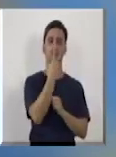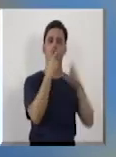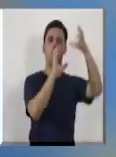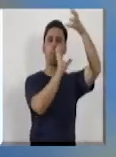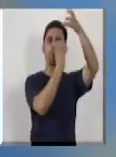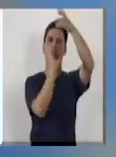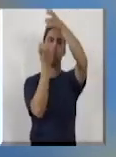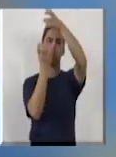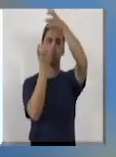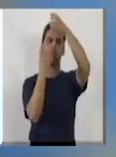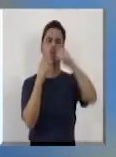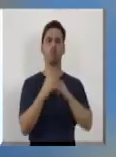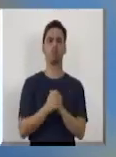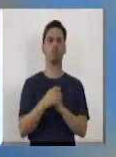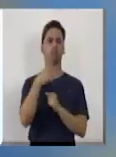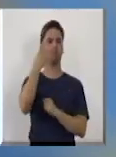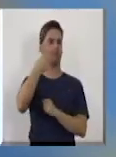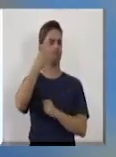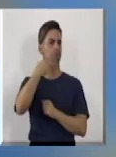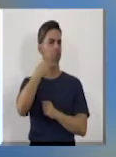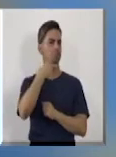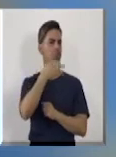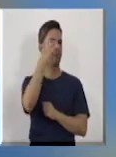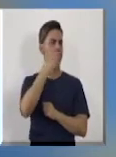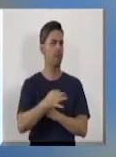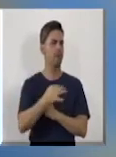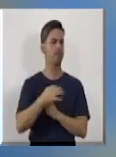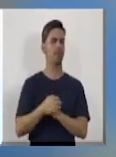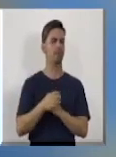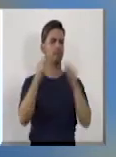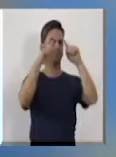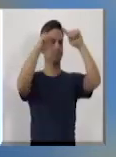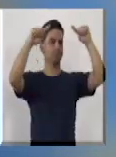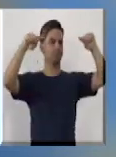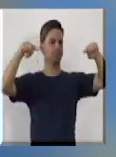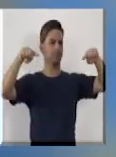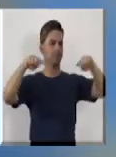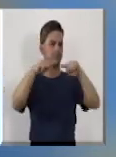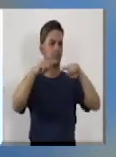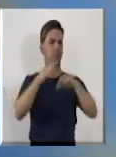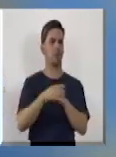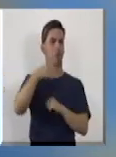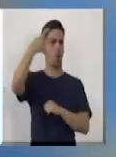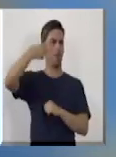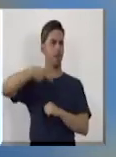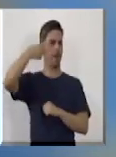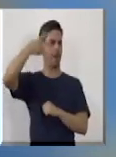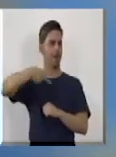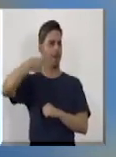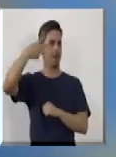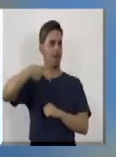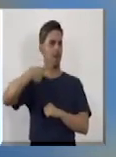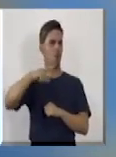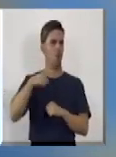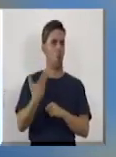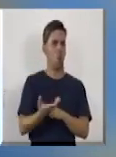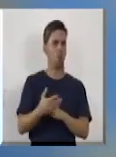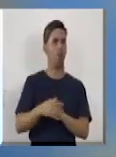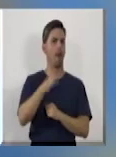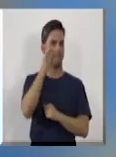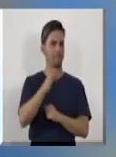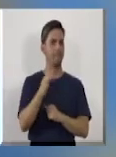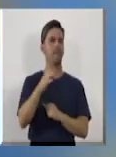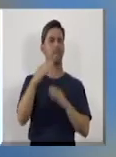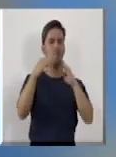de los bombillos es la misma. No. En este caso estarán en serie o estarán en paralelo. Están en paralelo, al igual que en nuestras casas, ¿no